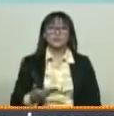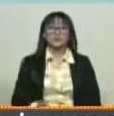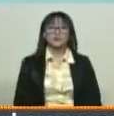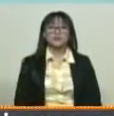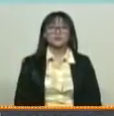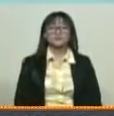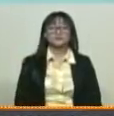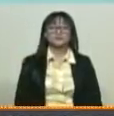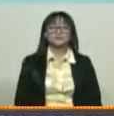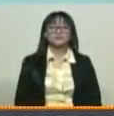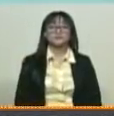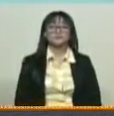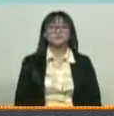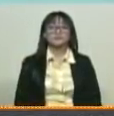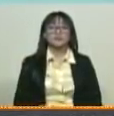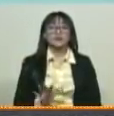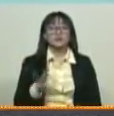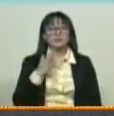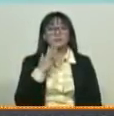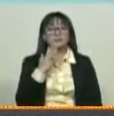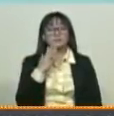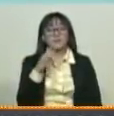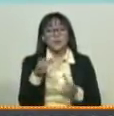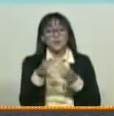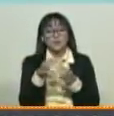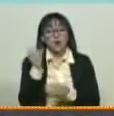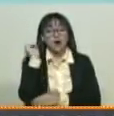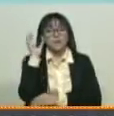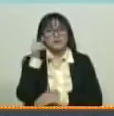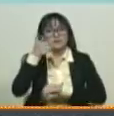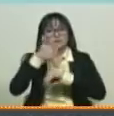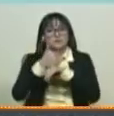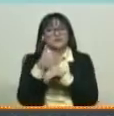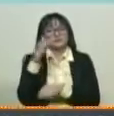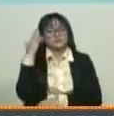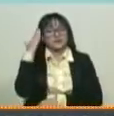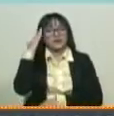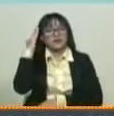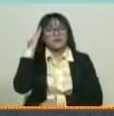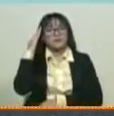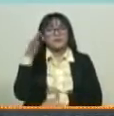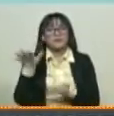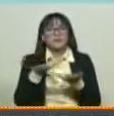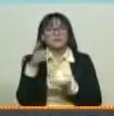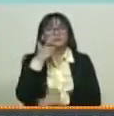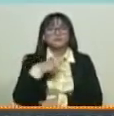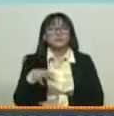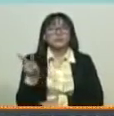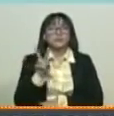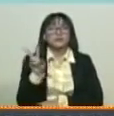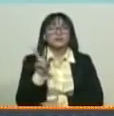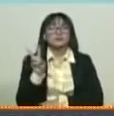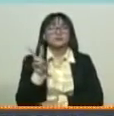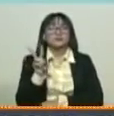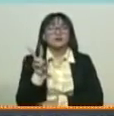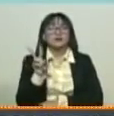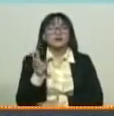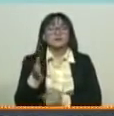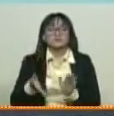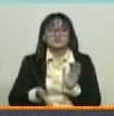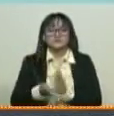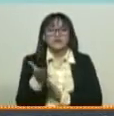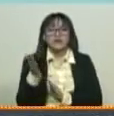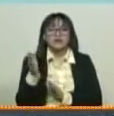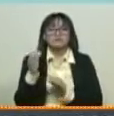ya el jefe de campaña y el comando de campaña están en conocimiento. El movimiento Somos Venezuela sale en